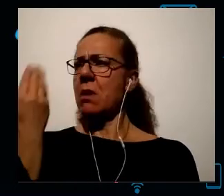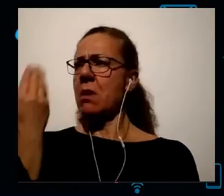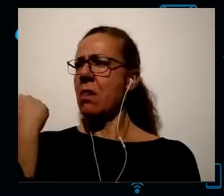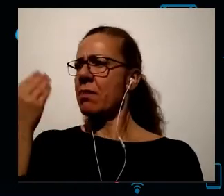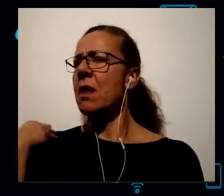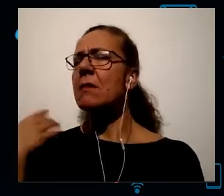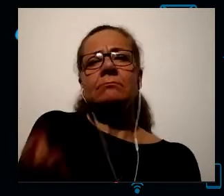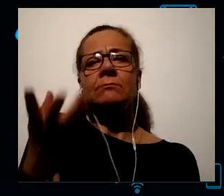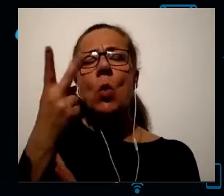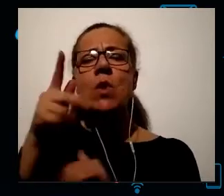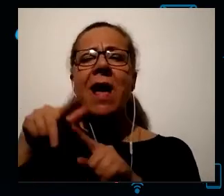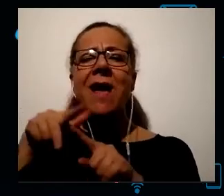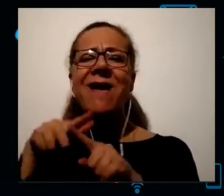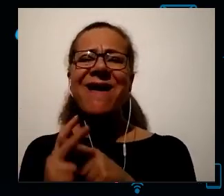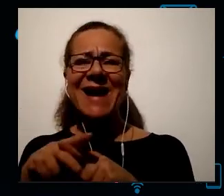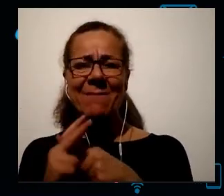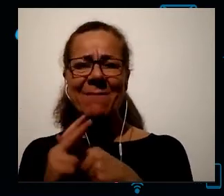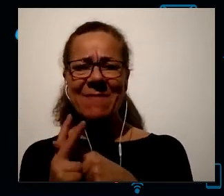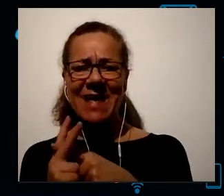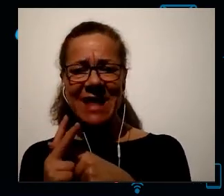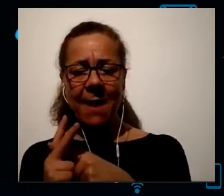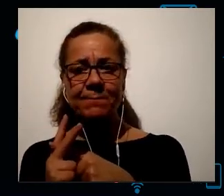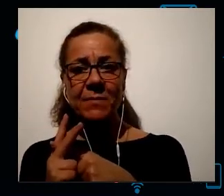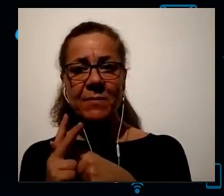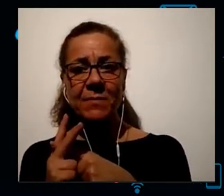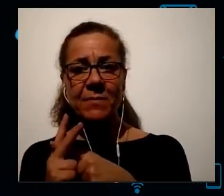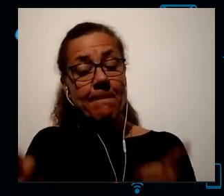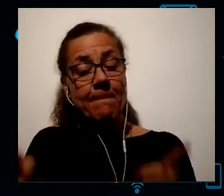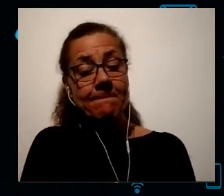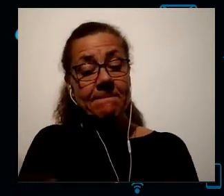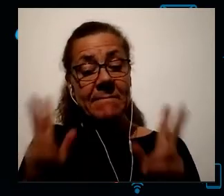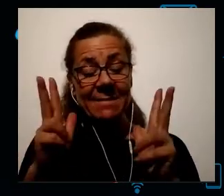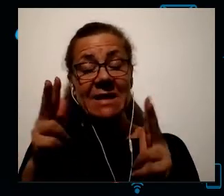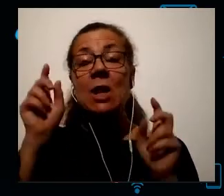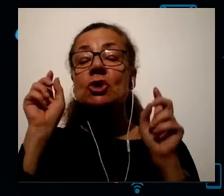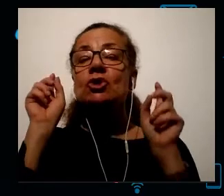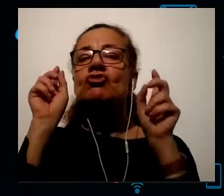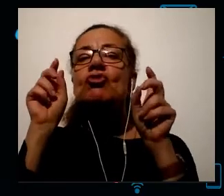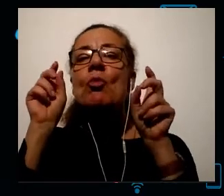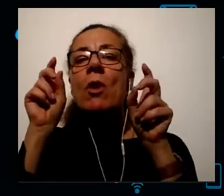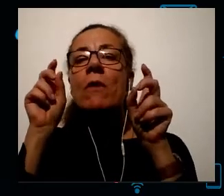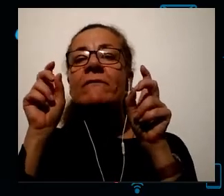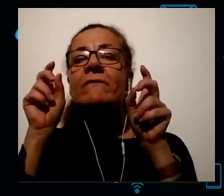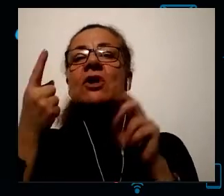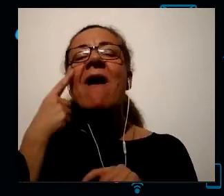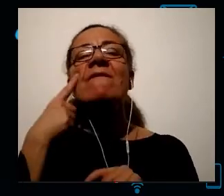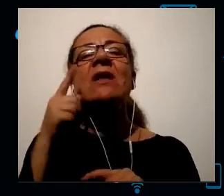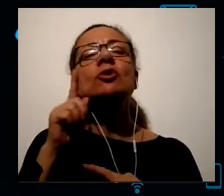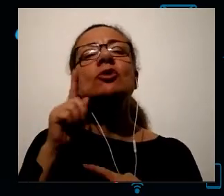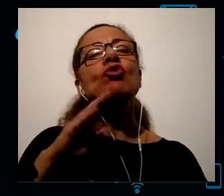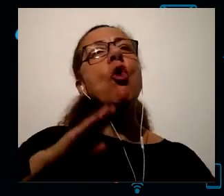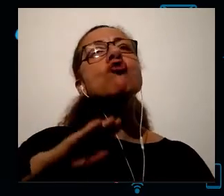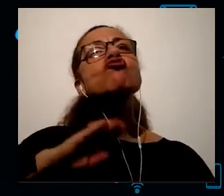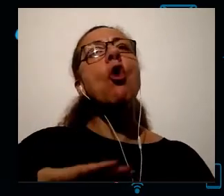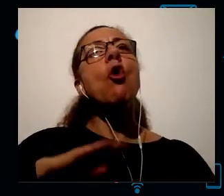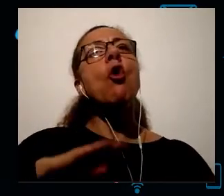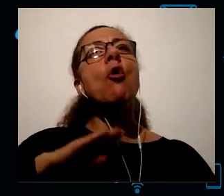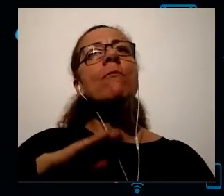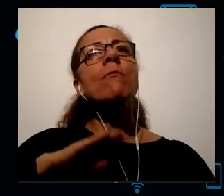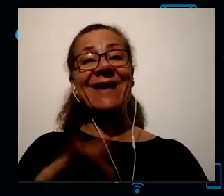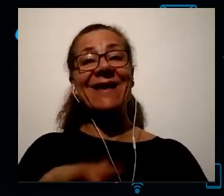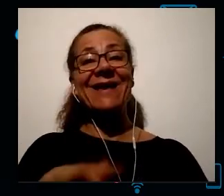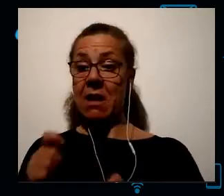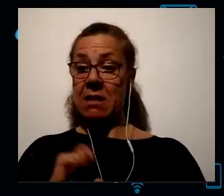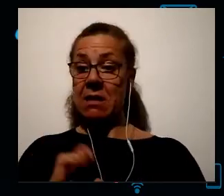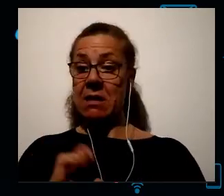una herramienta que permite a los docentes evaluar su nivel de competencia digital y obtener una calificación al